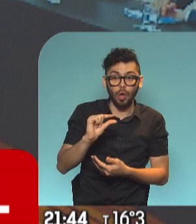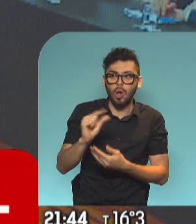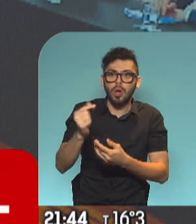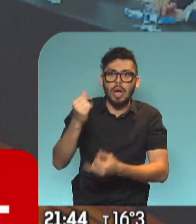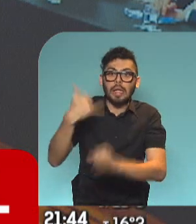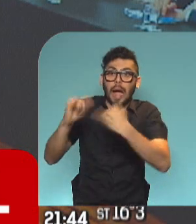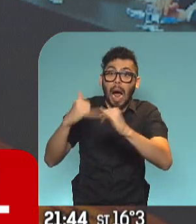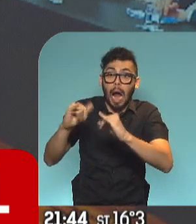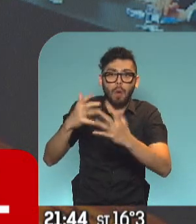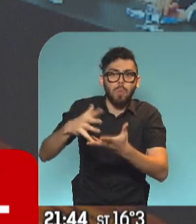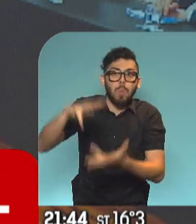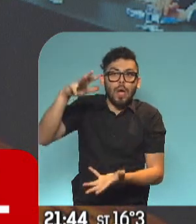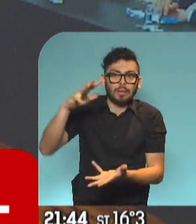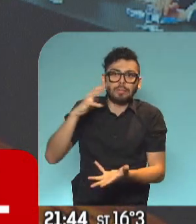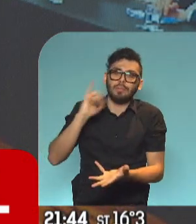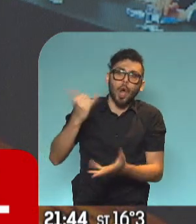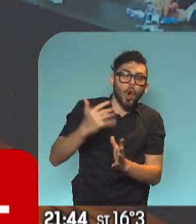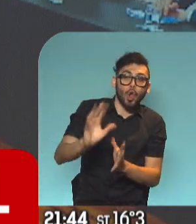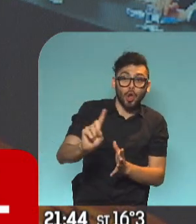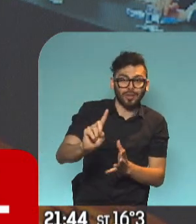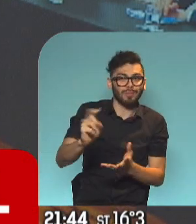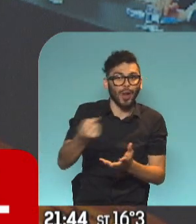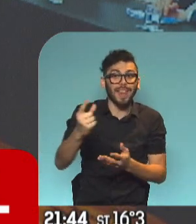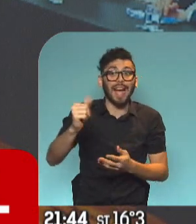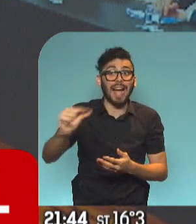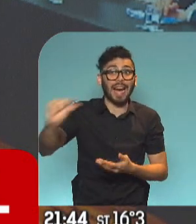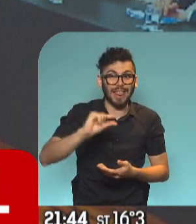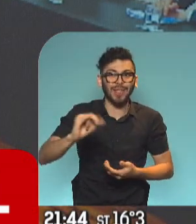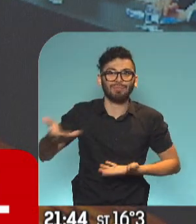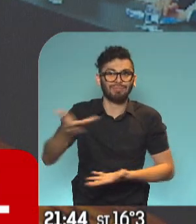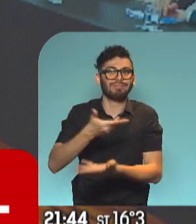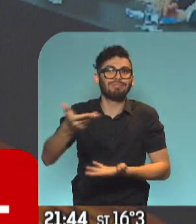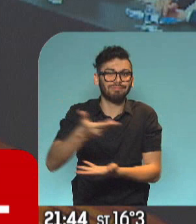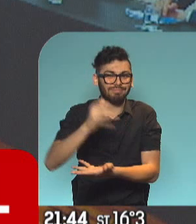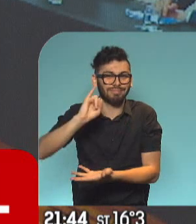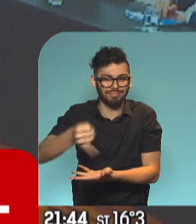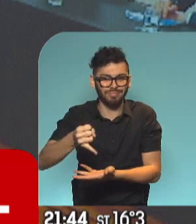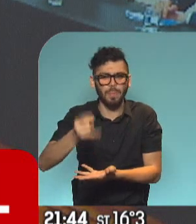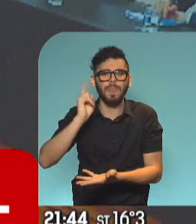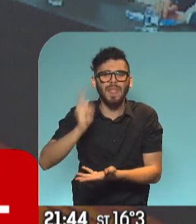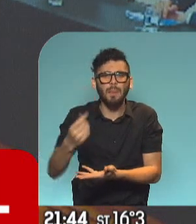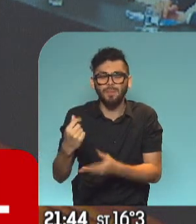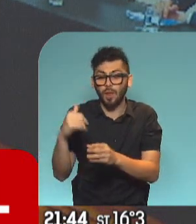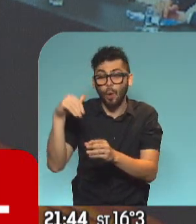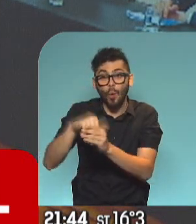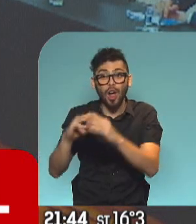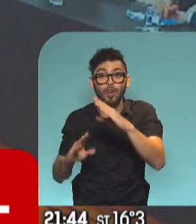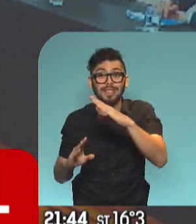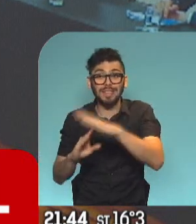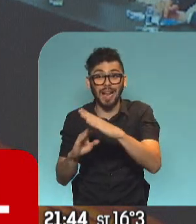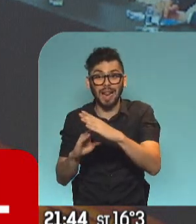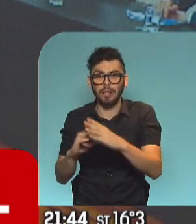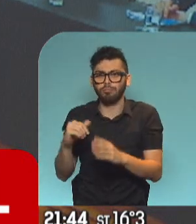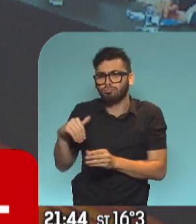tomarlo y no decida invertir. Y por otro lado, lo que tiene que ver con el poder de fuego. Es decir, el poder de fuego que tiene el Banco Central para contener